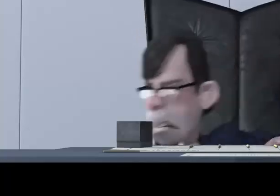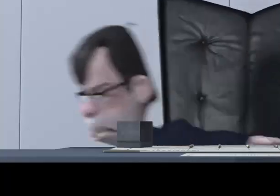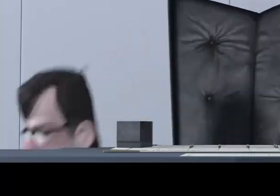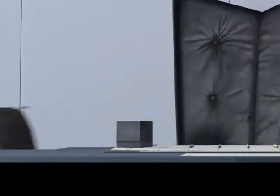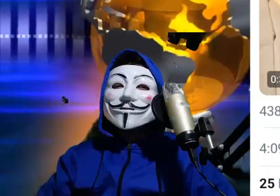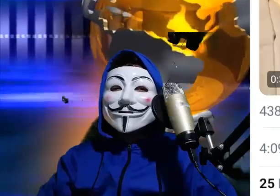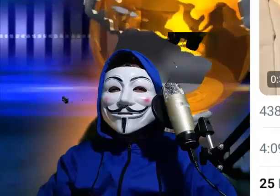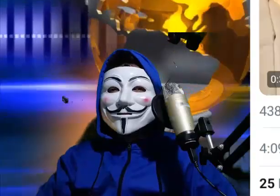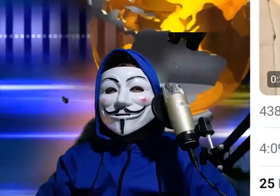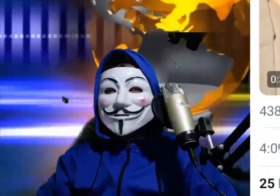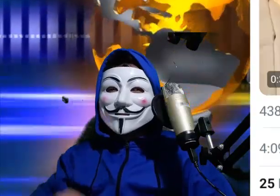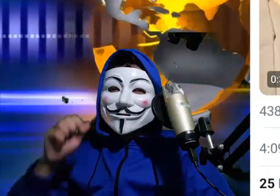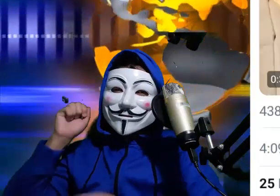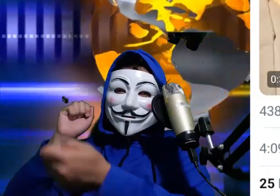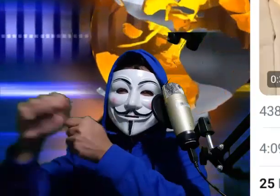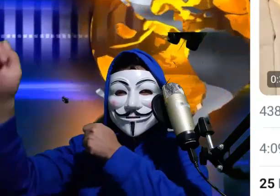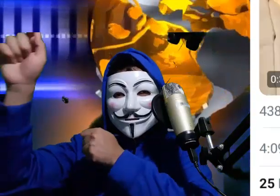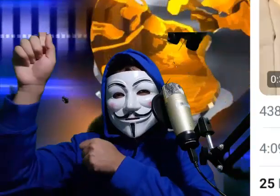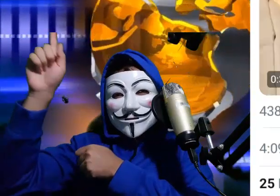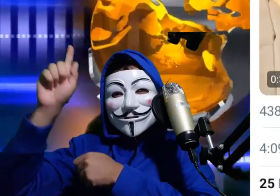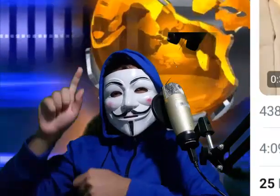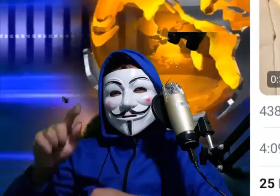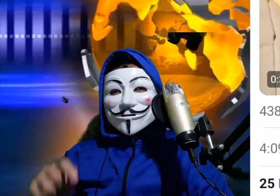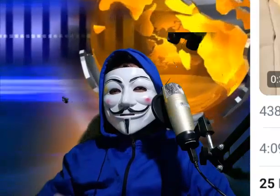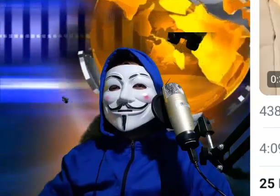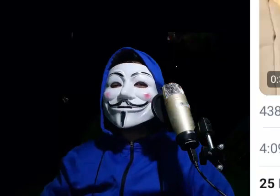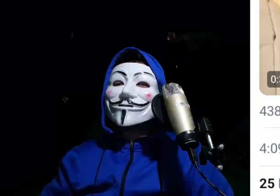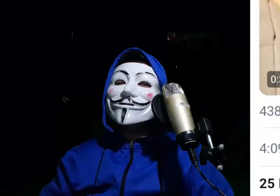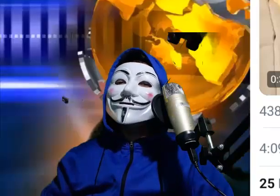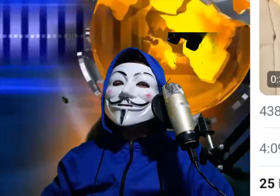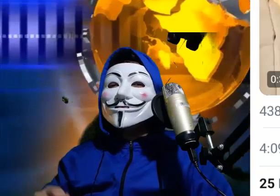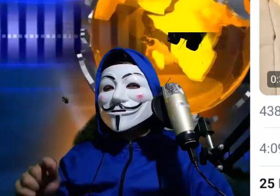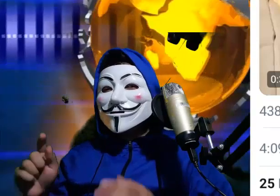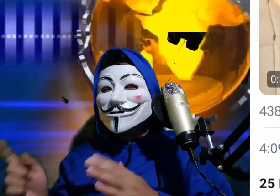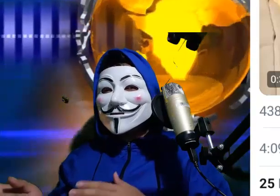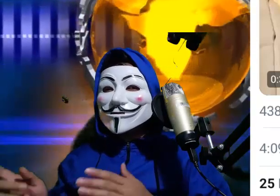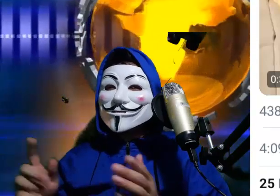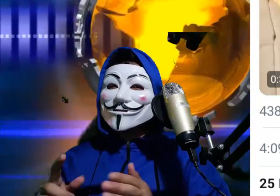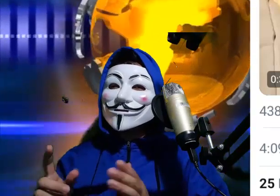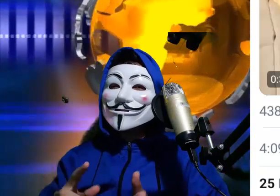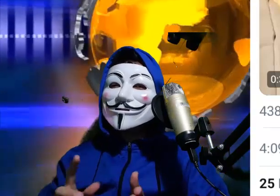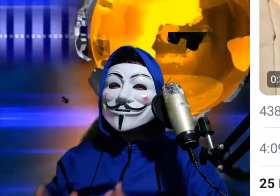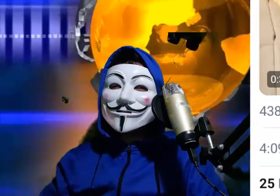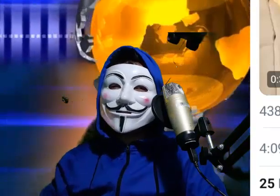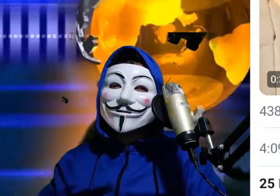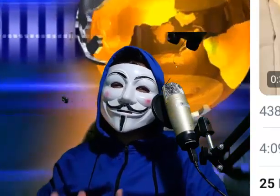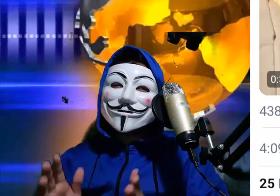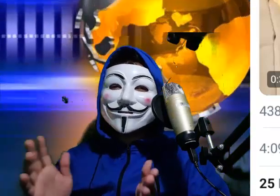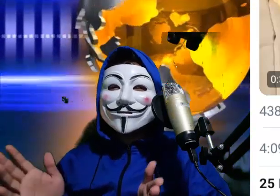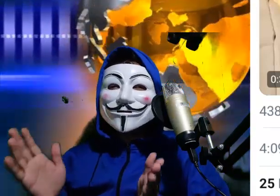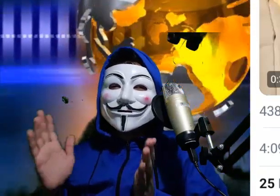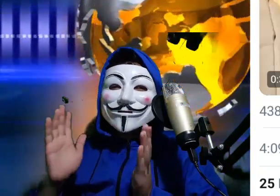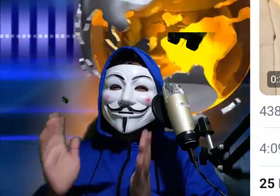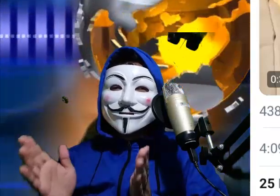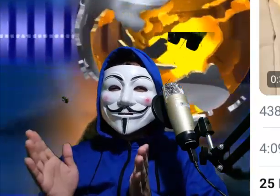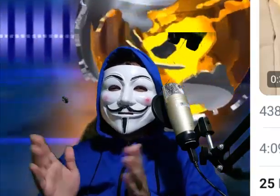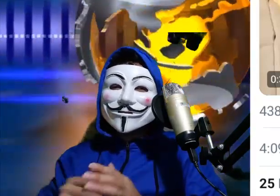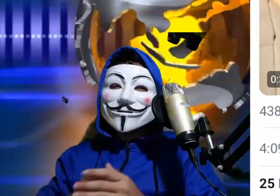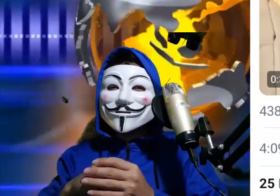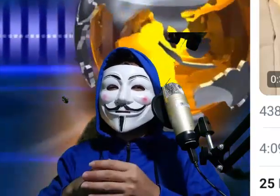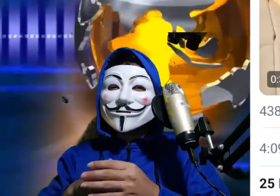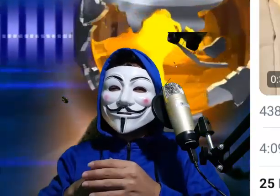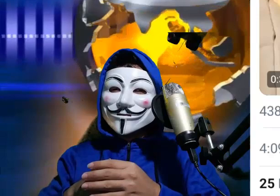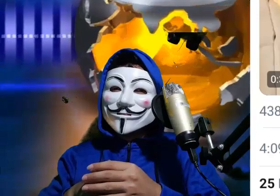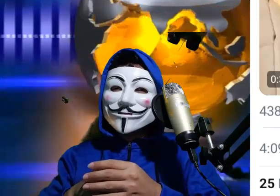Infeliz. Pero lo que encendió esta vaina fue que salió un audio donde Luis Reyes habló pestes